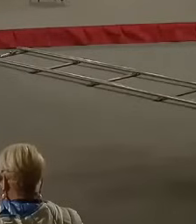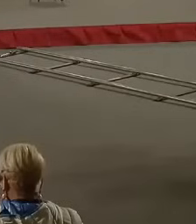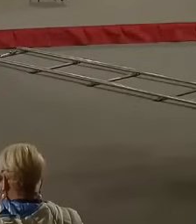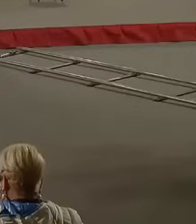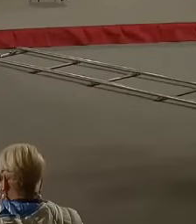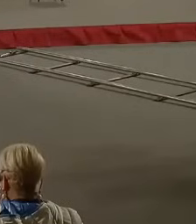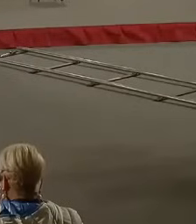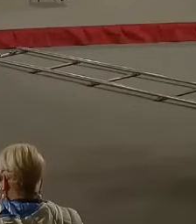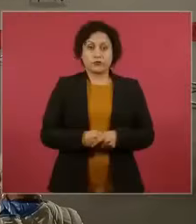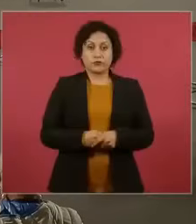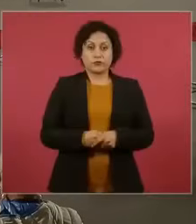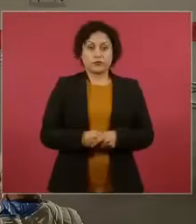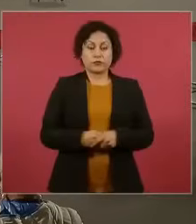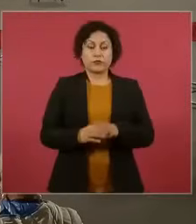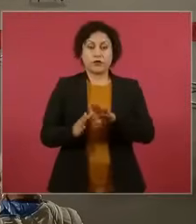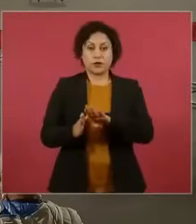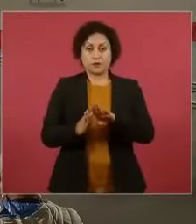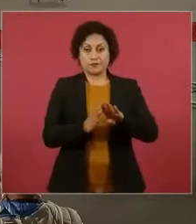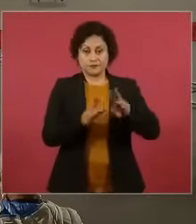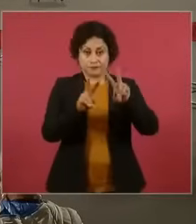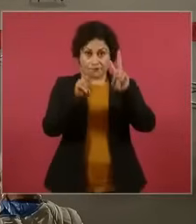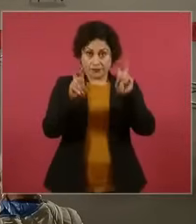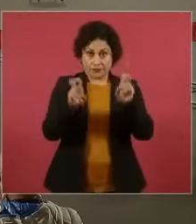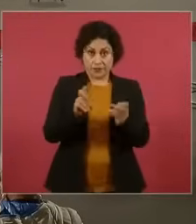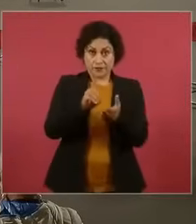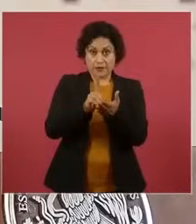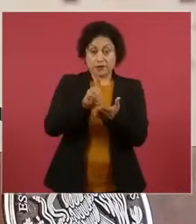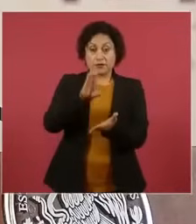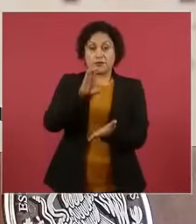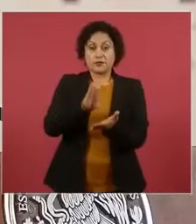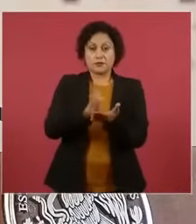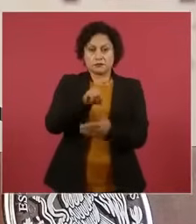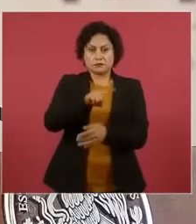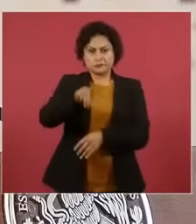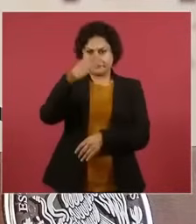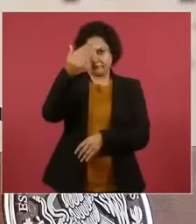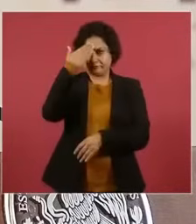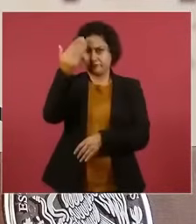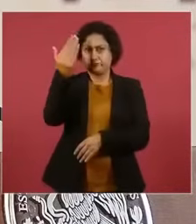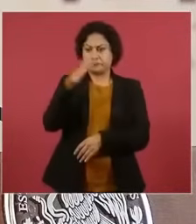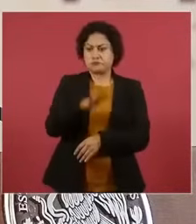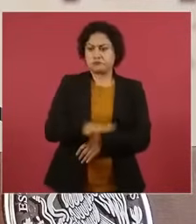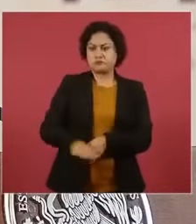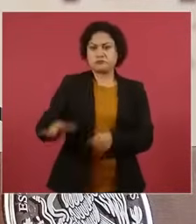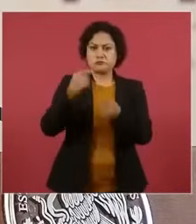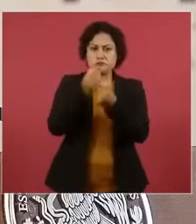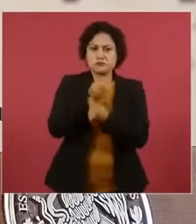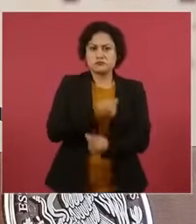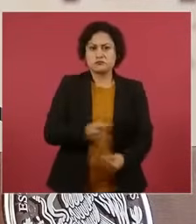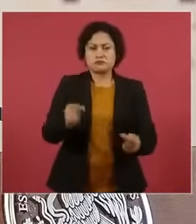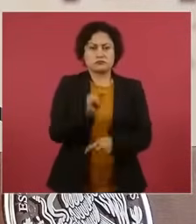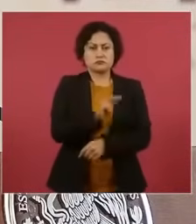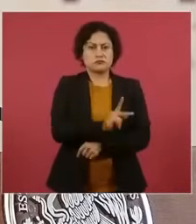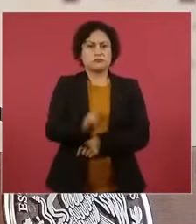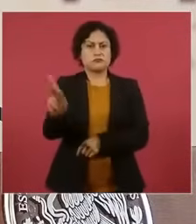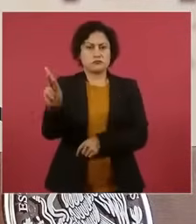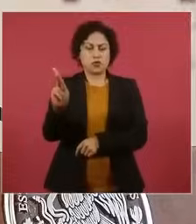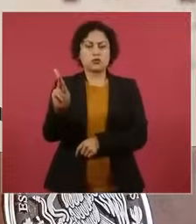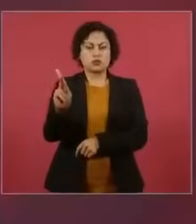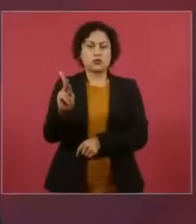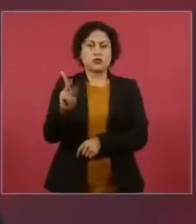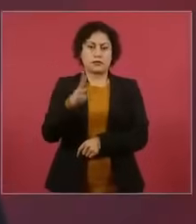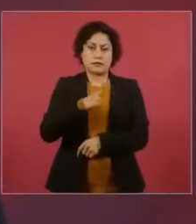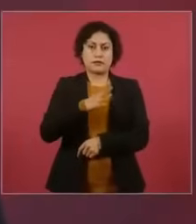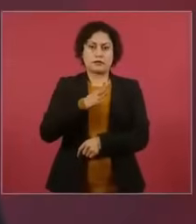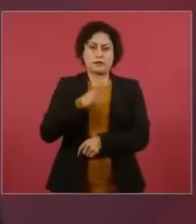saben, ya es un derecho para las niñas y los niños acceder a la pensión para personas con